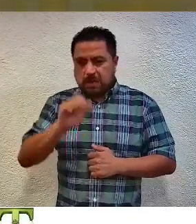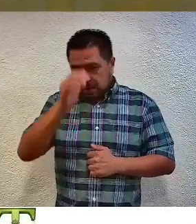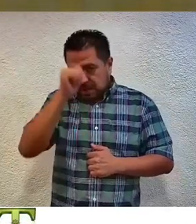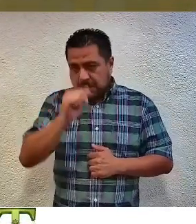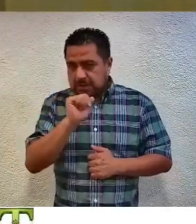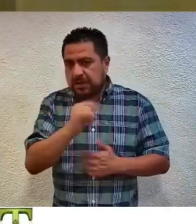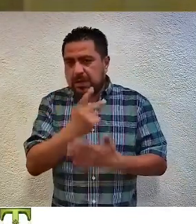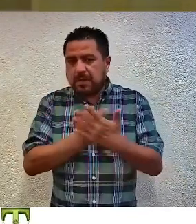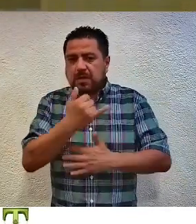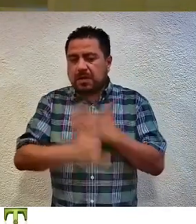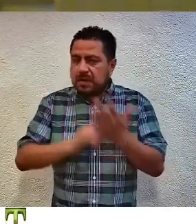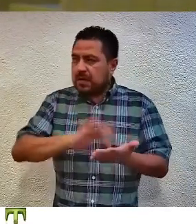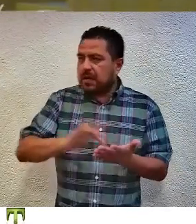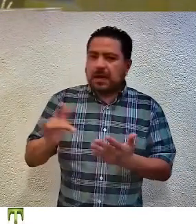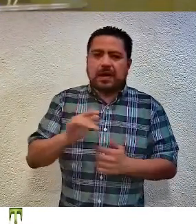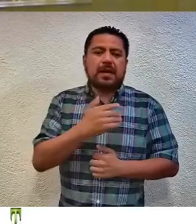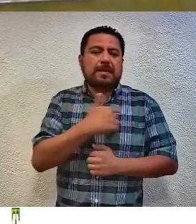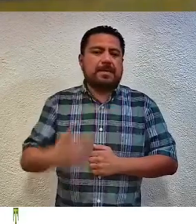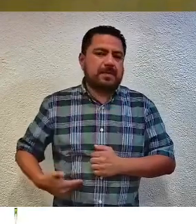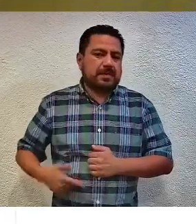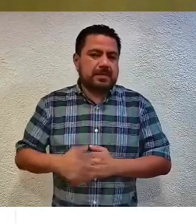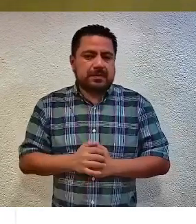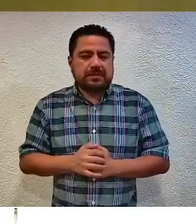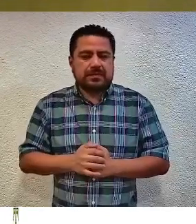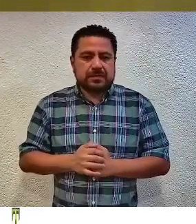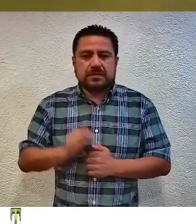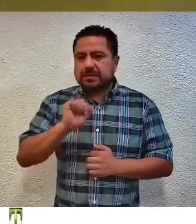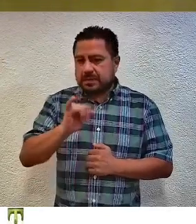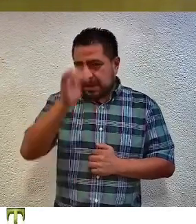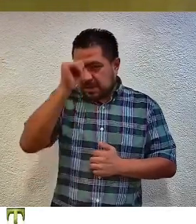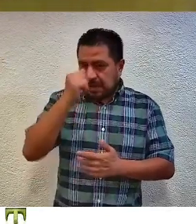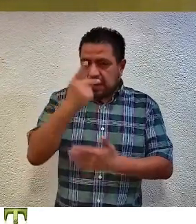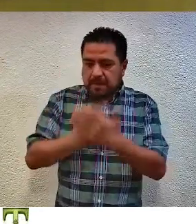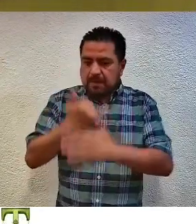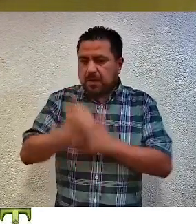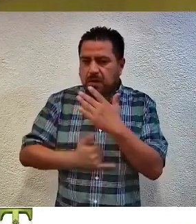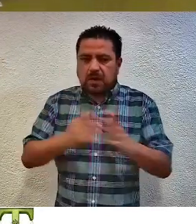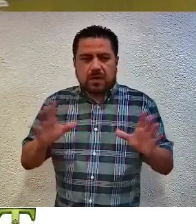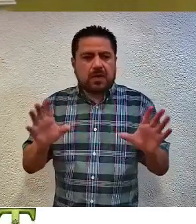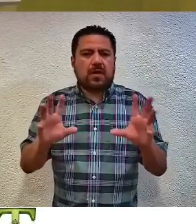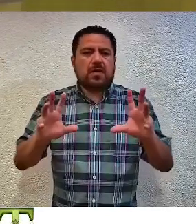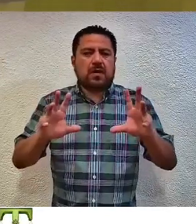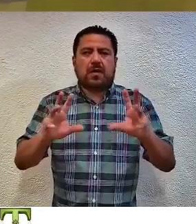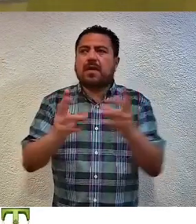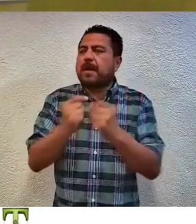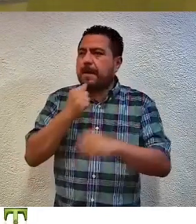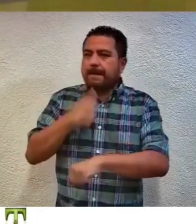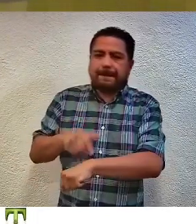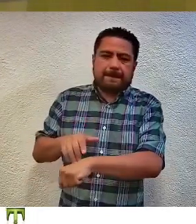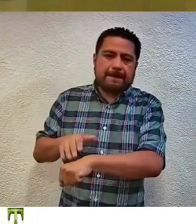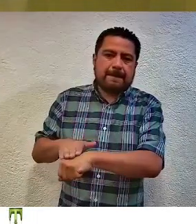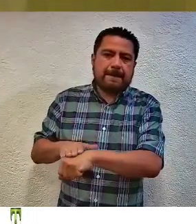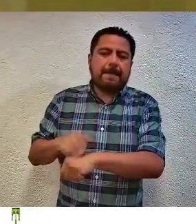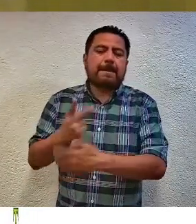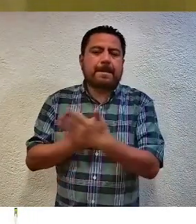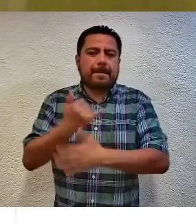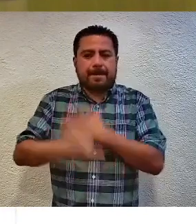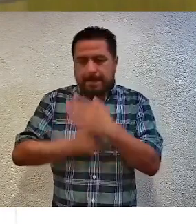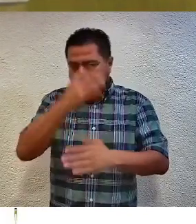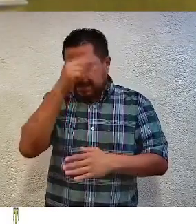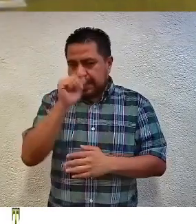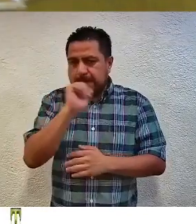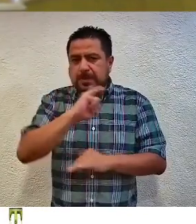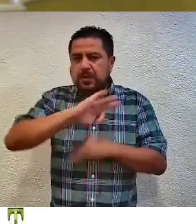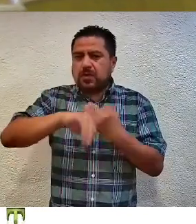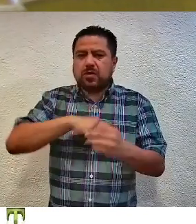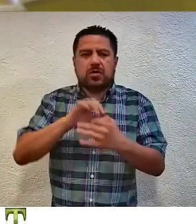Gracias, magistrada. Magistrada Evelyn Rodríguez Chinol. A favor del proyecto. Gracias, magistrada. Magistrada presidenta, magistradas, magistrado, el proyecto de resolución fue aprobado